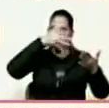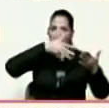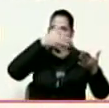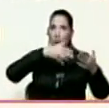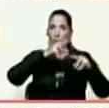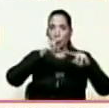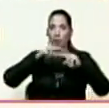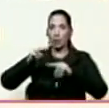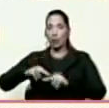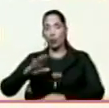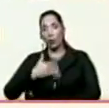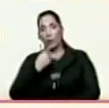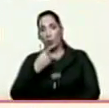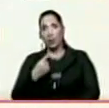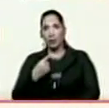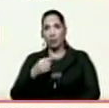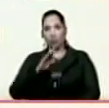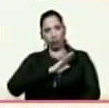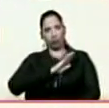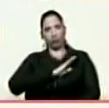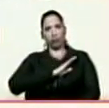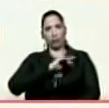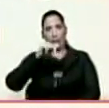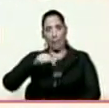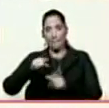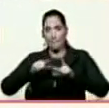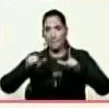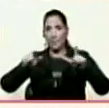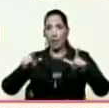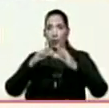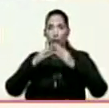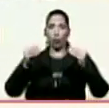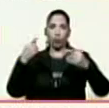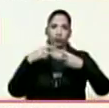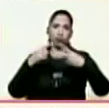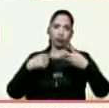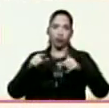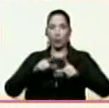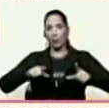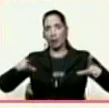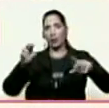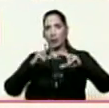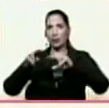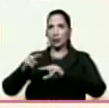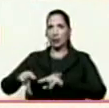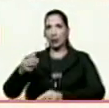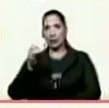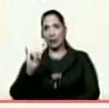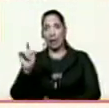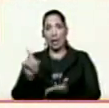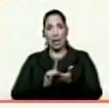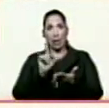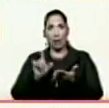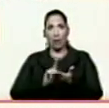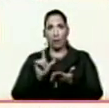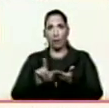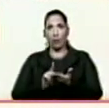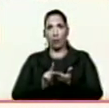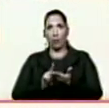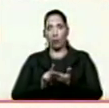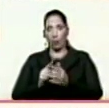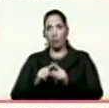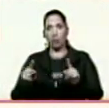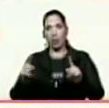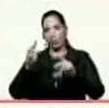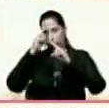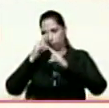que podemos decir con propiedad que en este espacio y en todos los espacios infantiles donde haya niños con libros, pues Rolando Corao